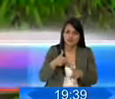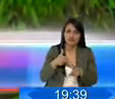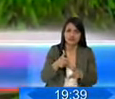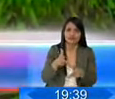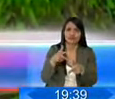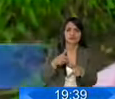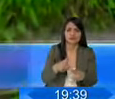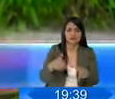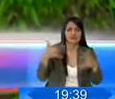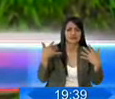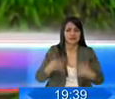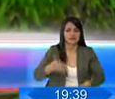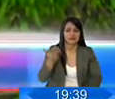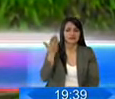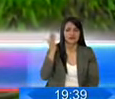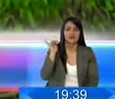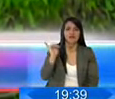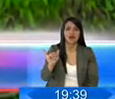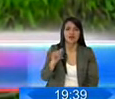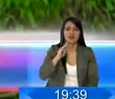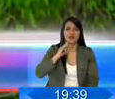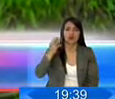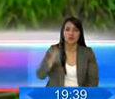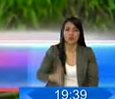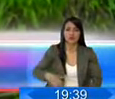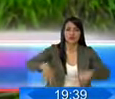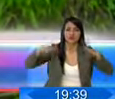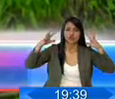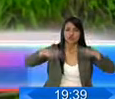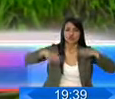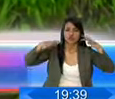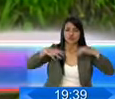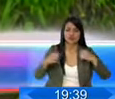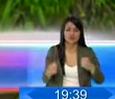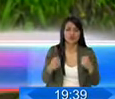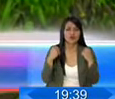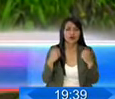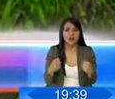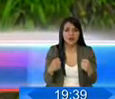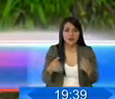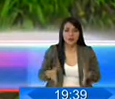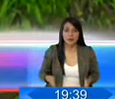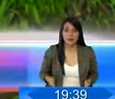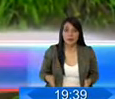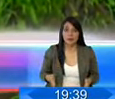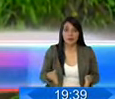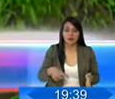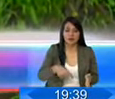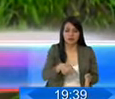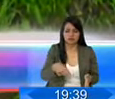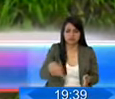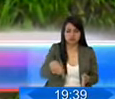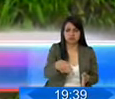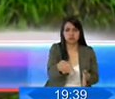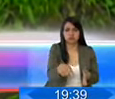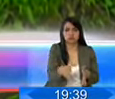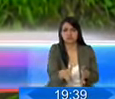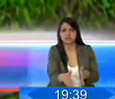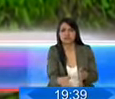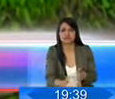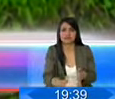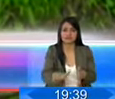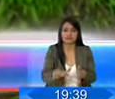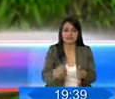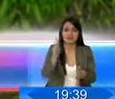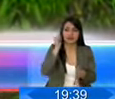venido coaccionándose desde el día sábado, que hubo un aguacero fuerte, se partió la vía en la mitad, y